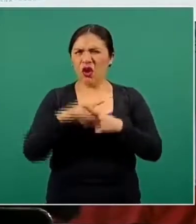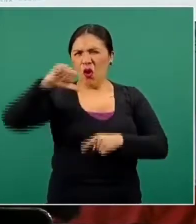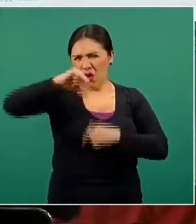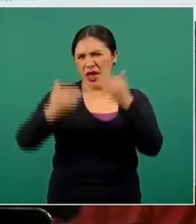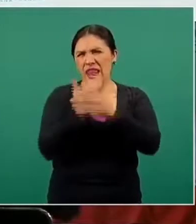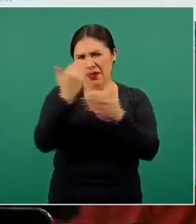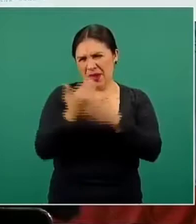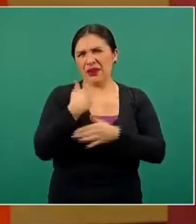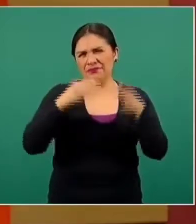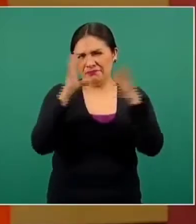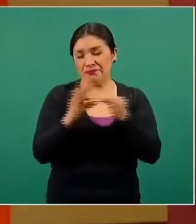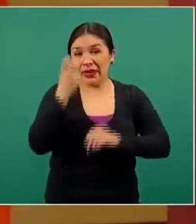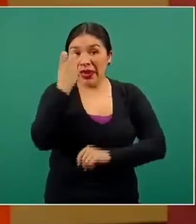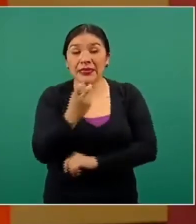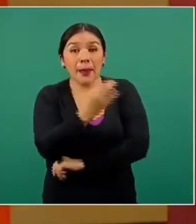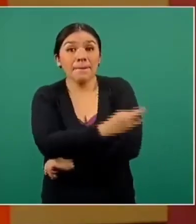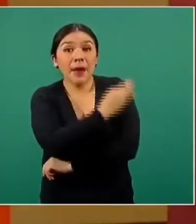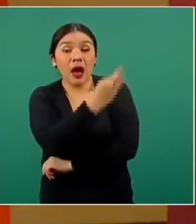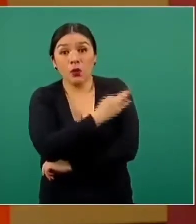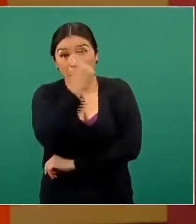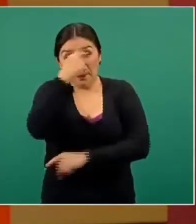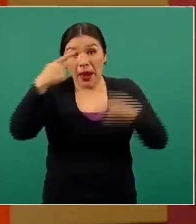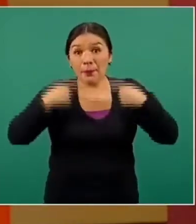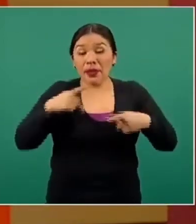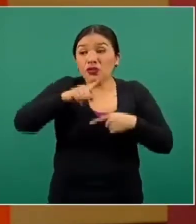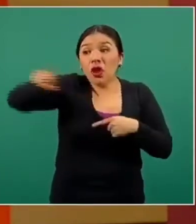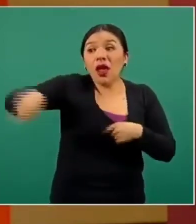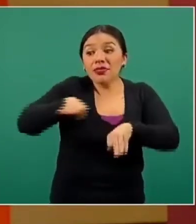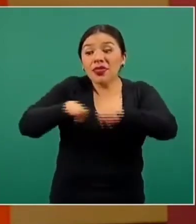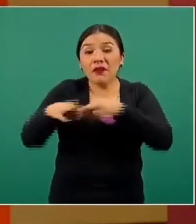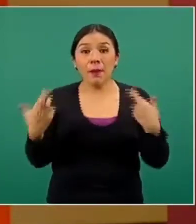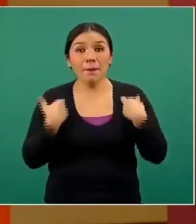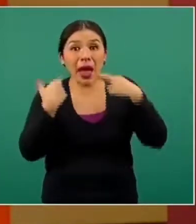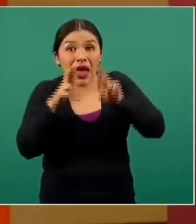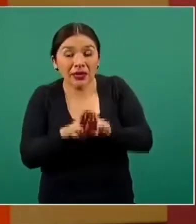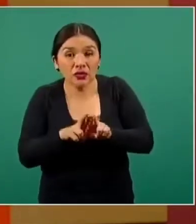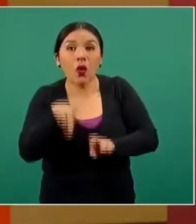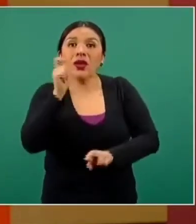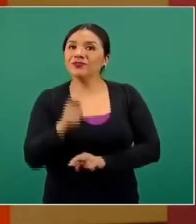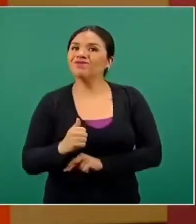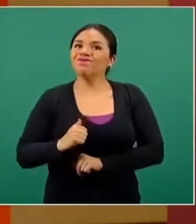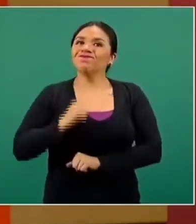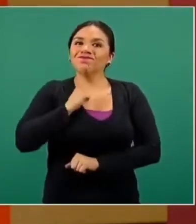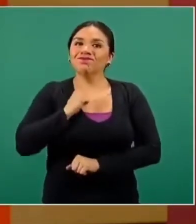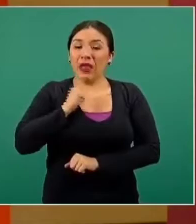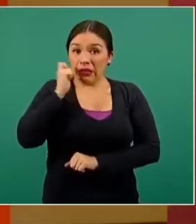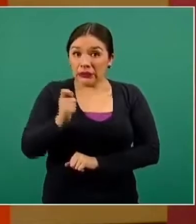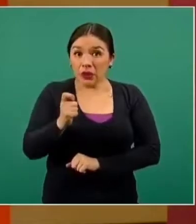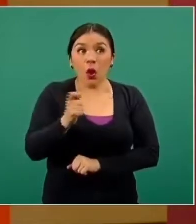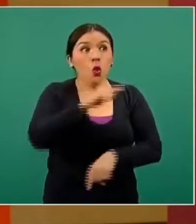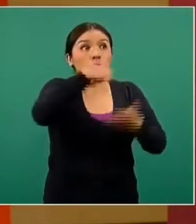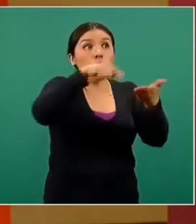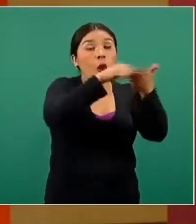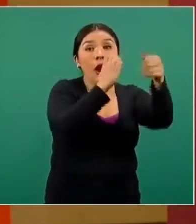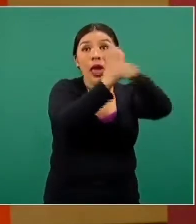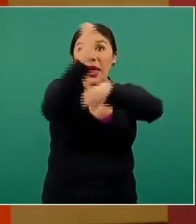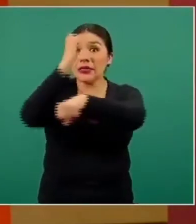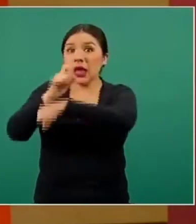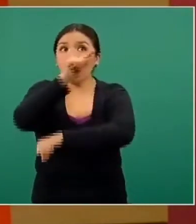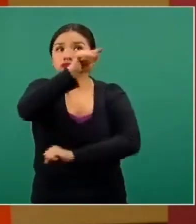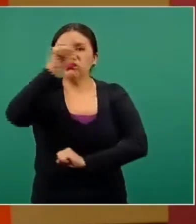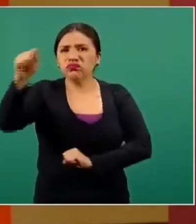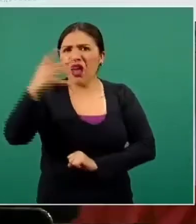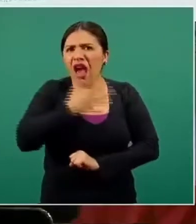mañana, la vacunación a personal educativo se prioriza no en aquellas entidades federativas